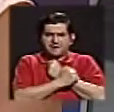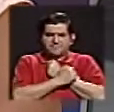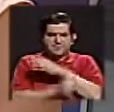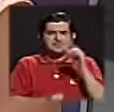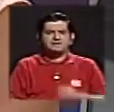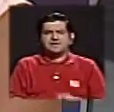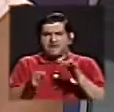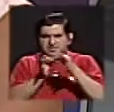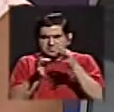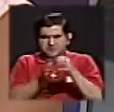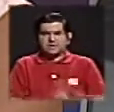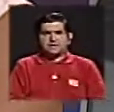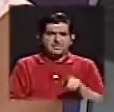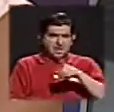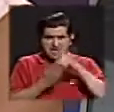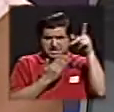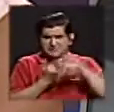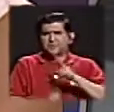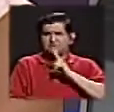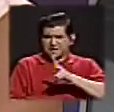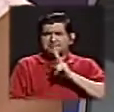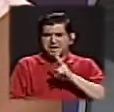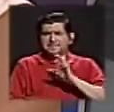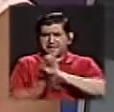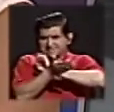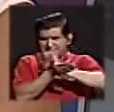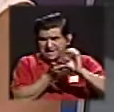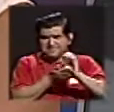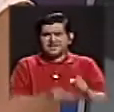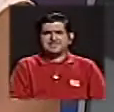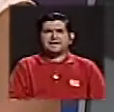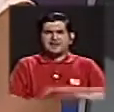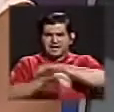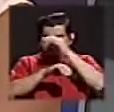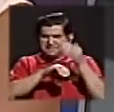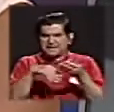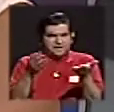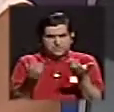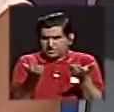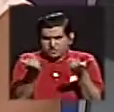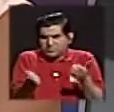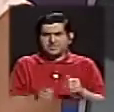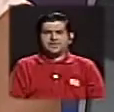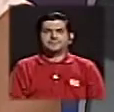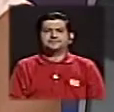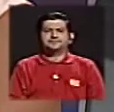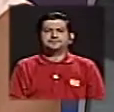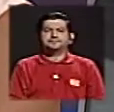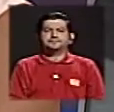la Sexualidad. ¿Estará este programa realmente evitando los embarazos no deseados?